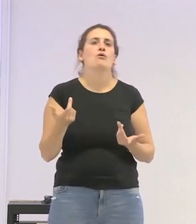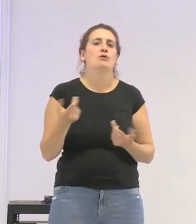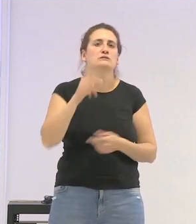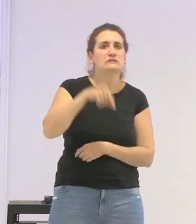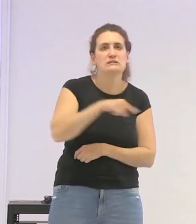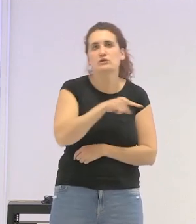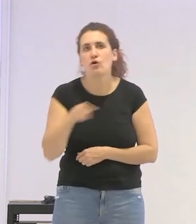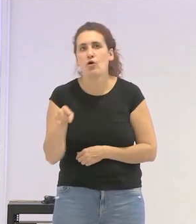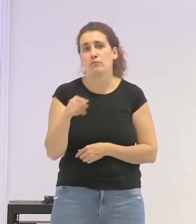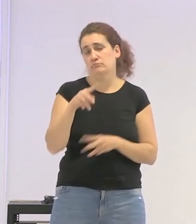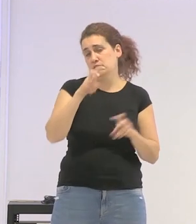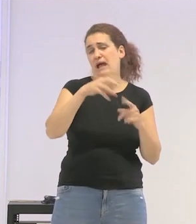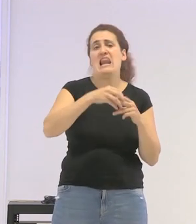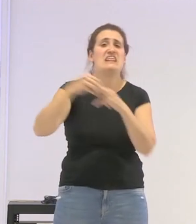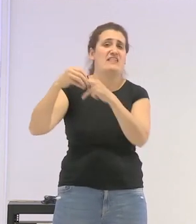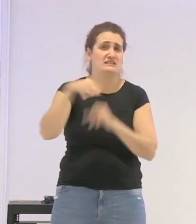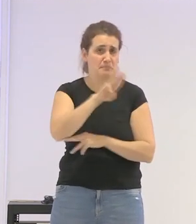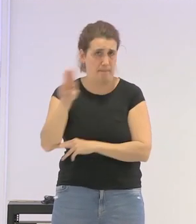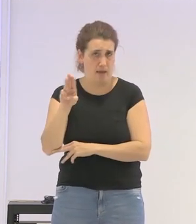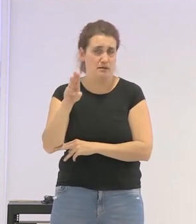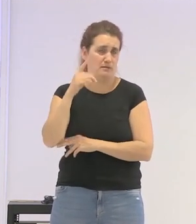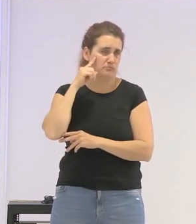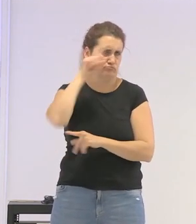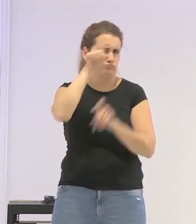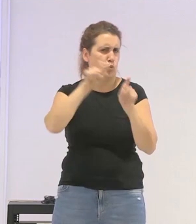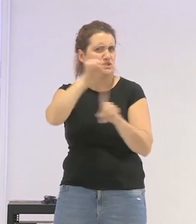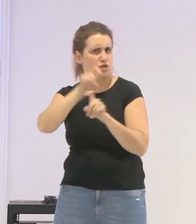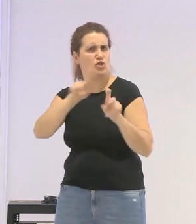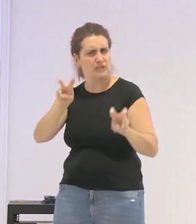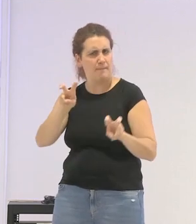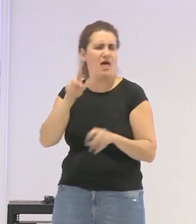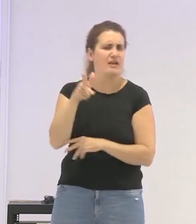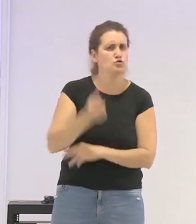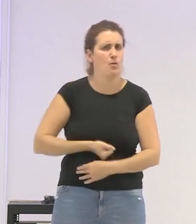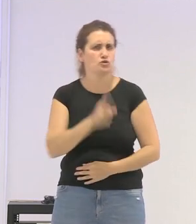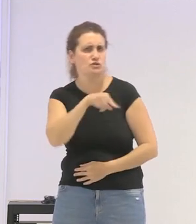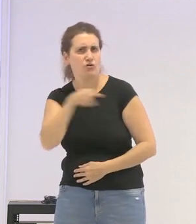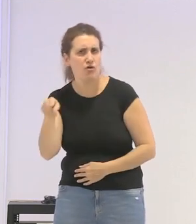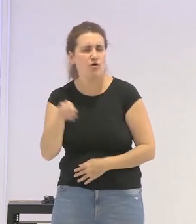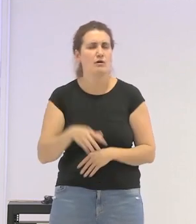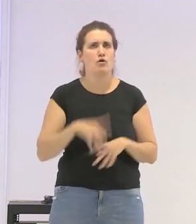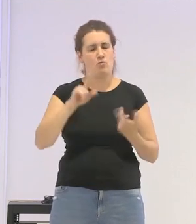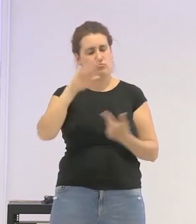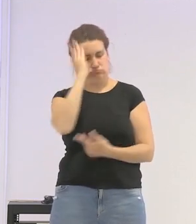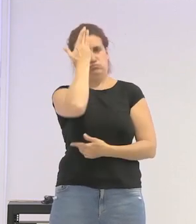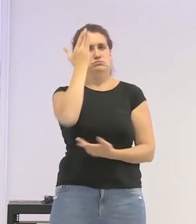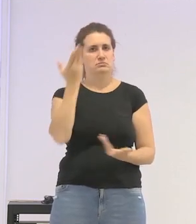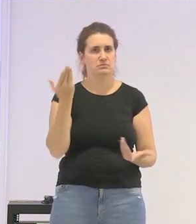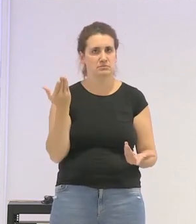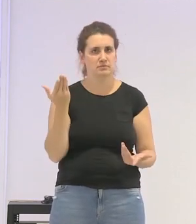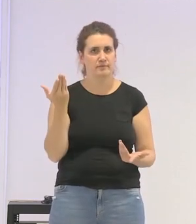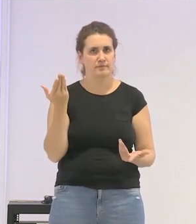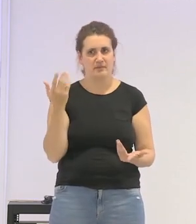varios líderes del PP, cosa que nos hace, bueno, pues resulta como impactante, ¿no? Después de todo lo que ha